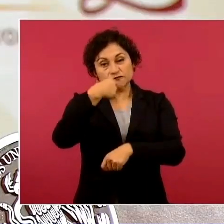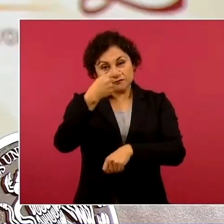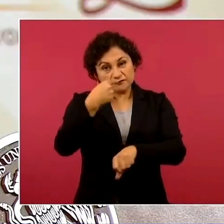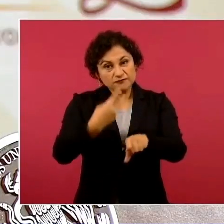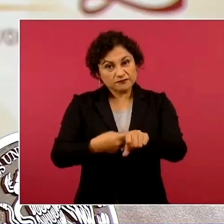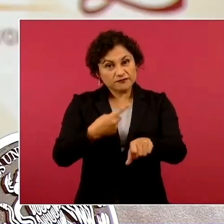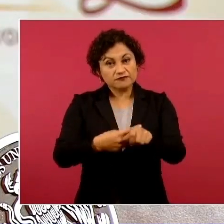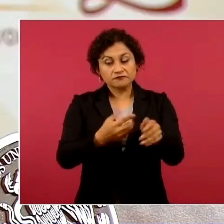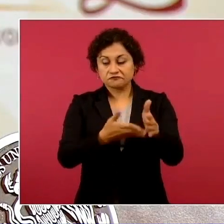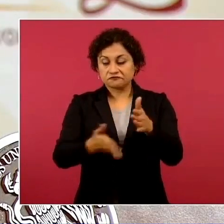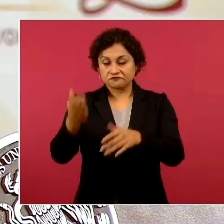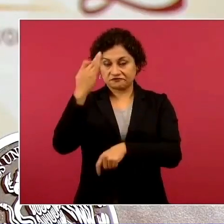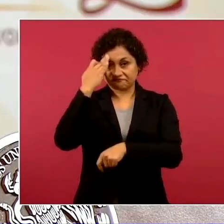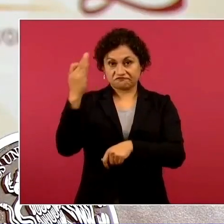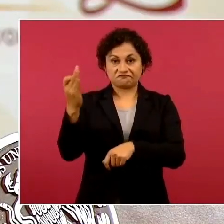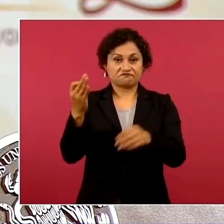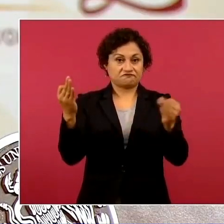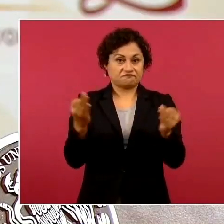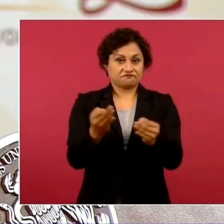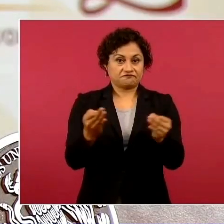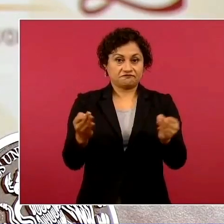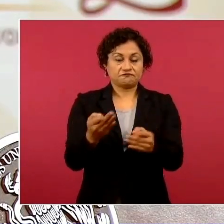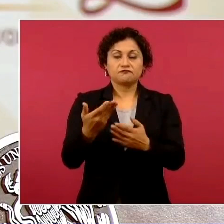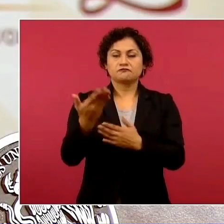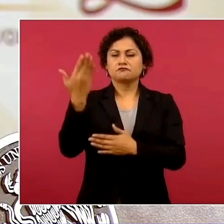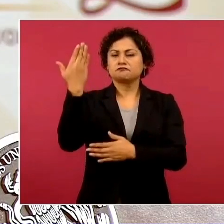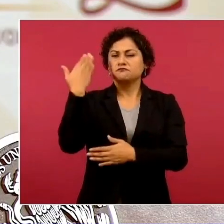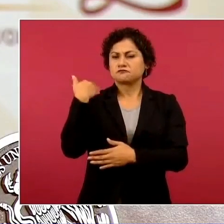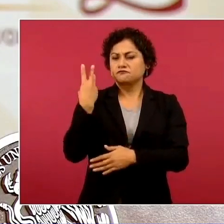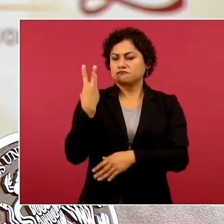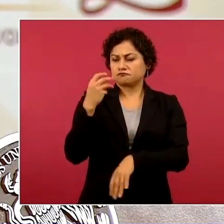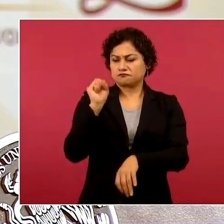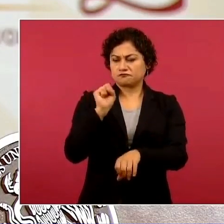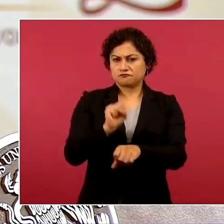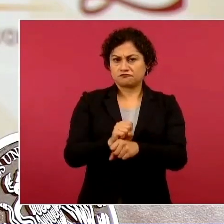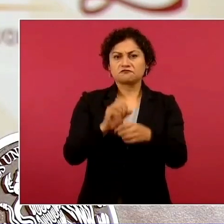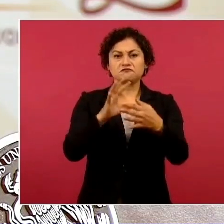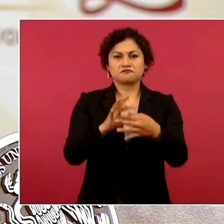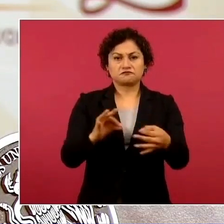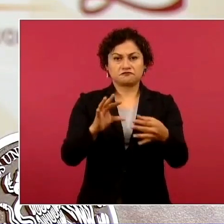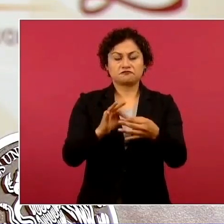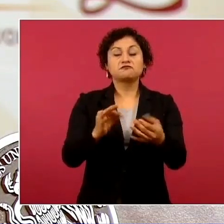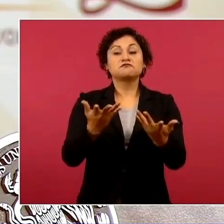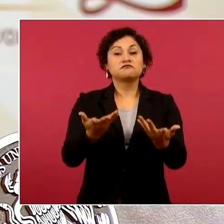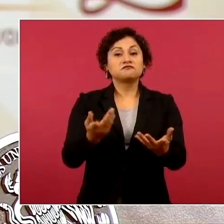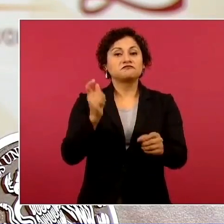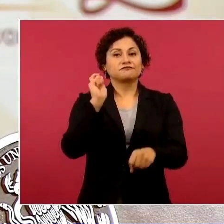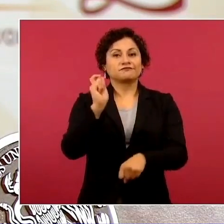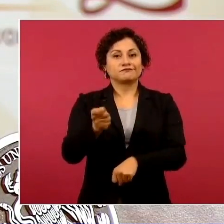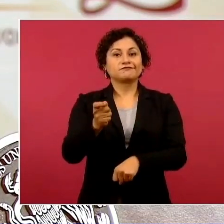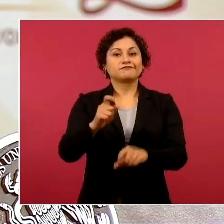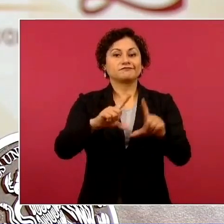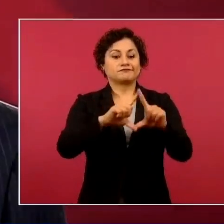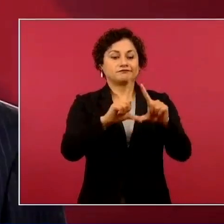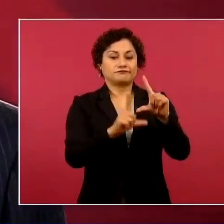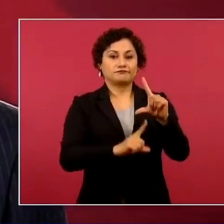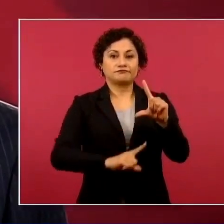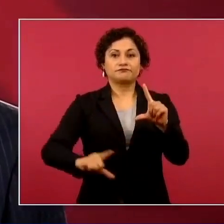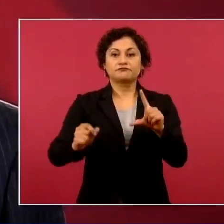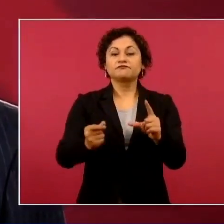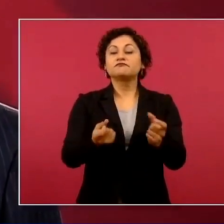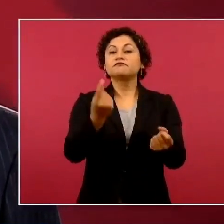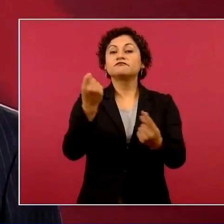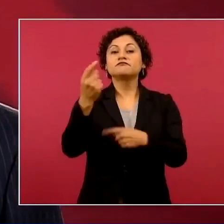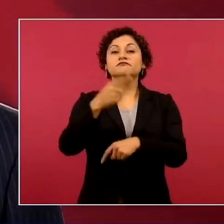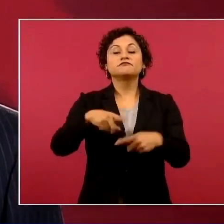hemos informado ya desde hace un par de semanas o 3, tenemos un incremento de casos. Estos casos o